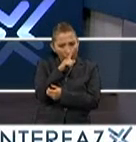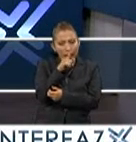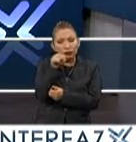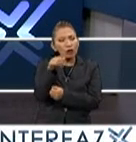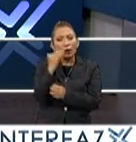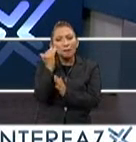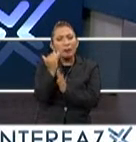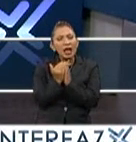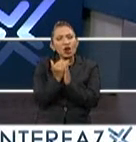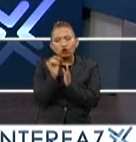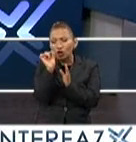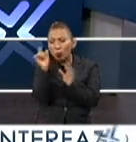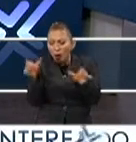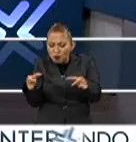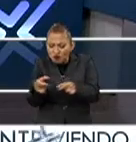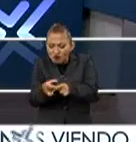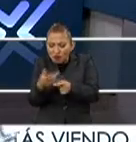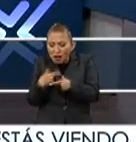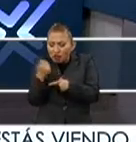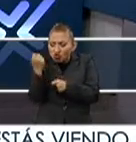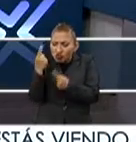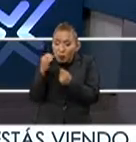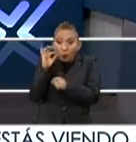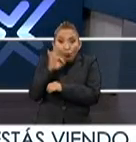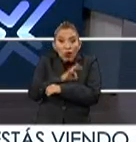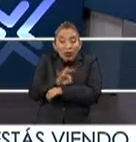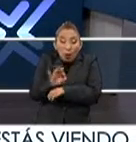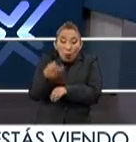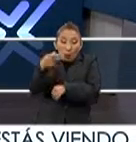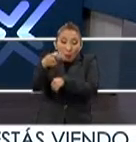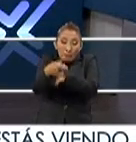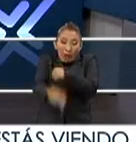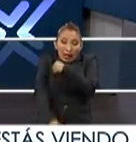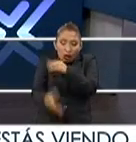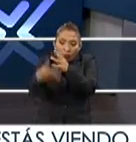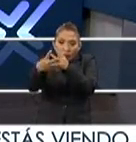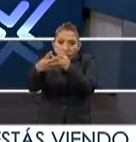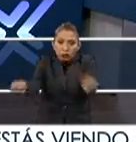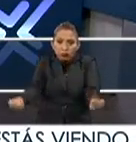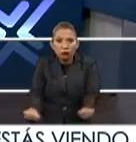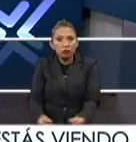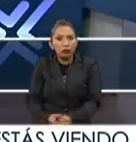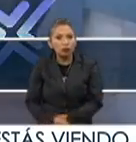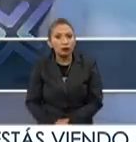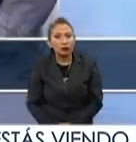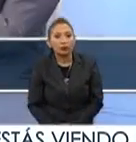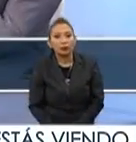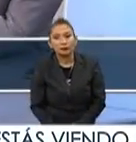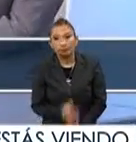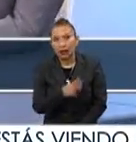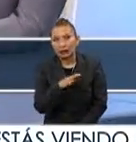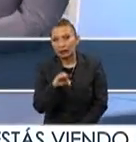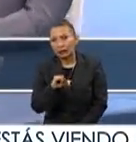que menos se hablan o las que podrían estar en este momento más en peligro de desaparecer?